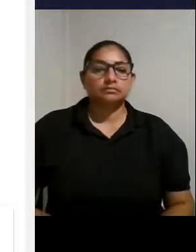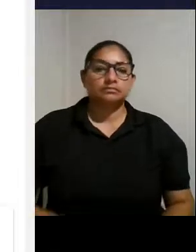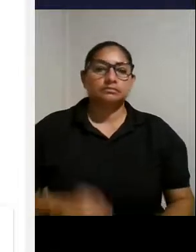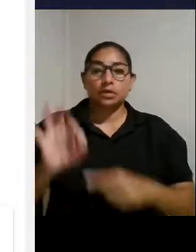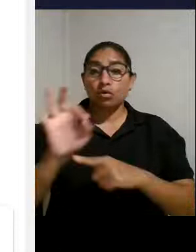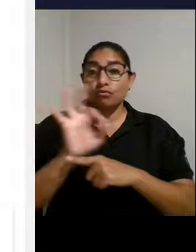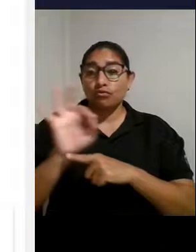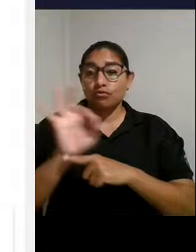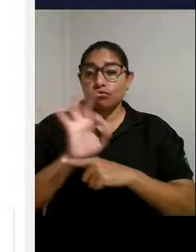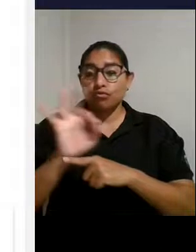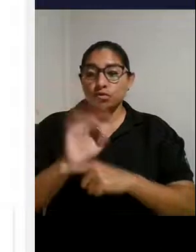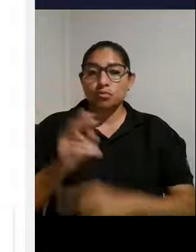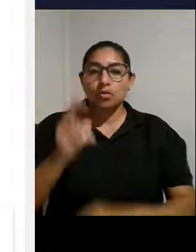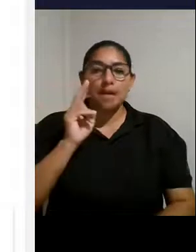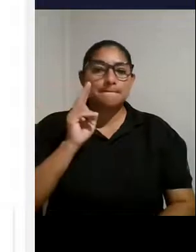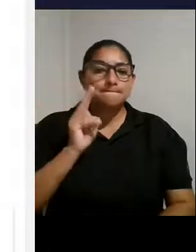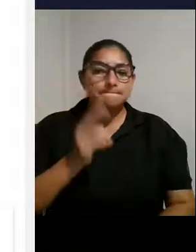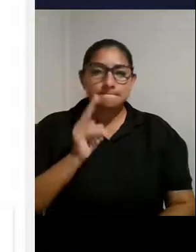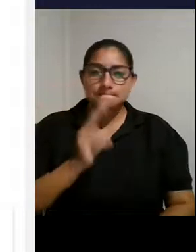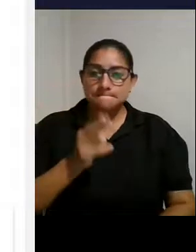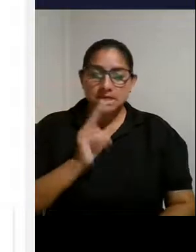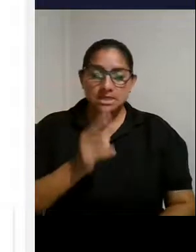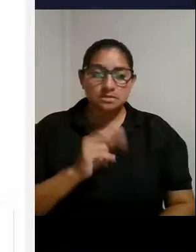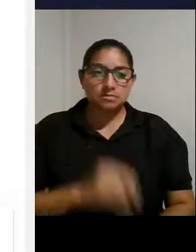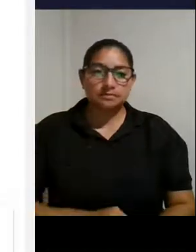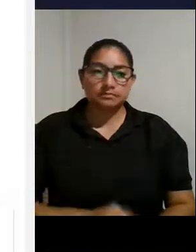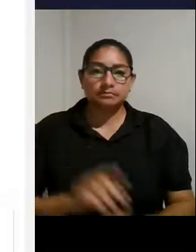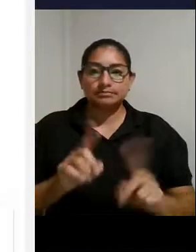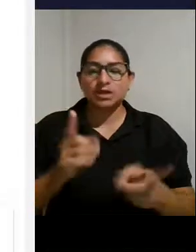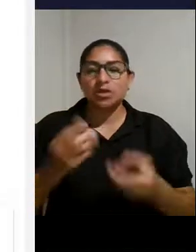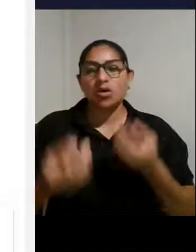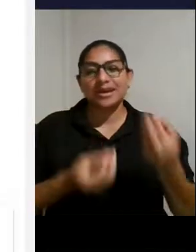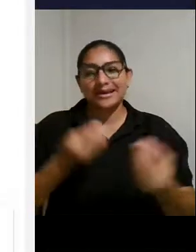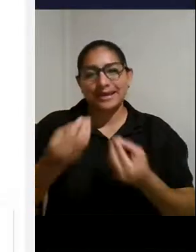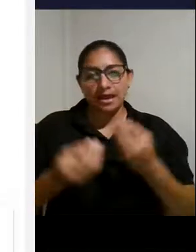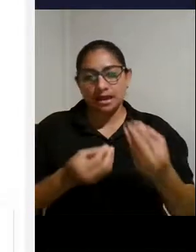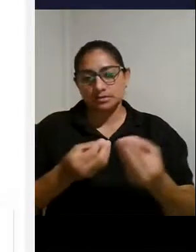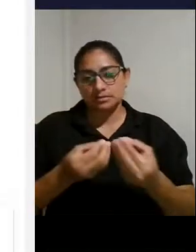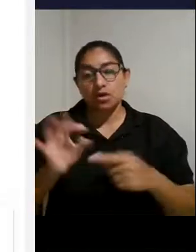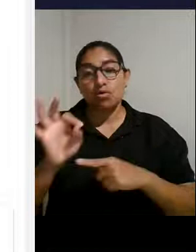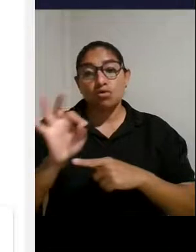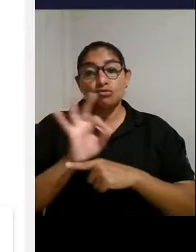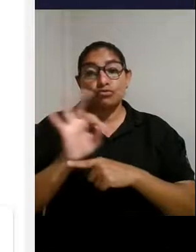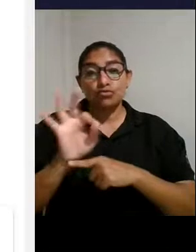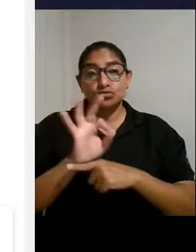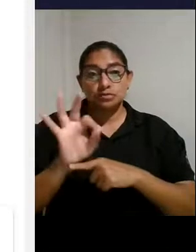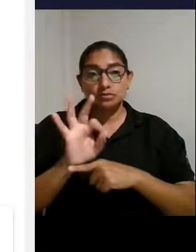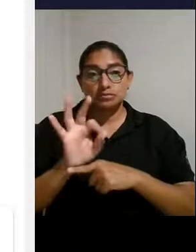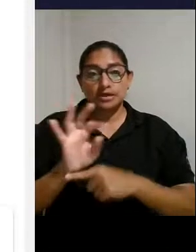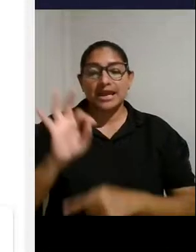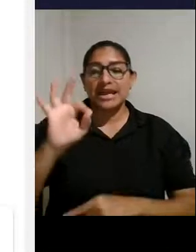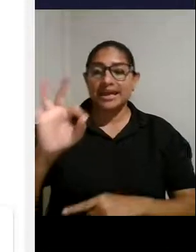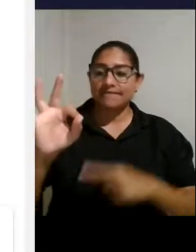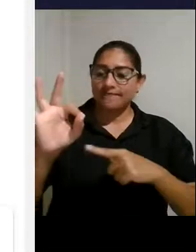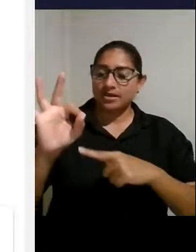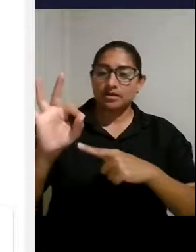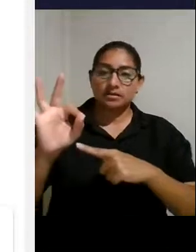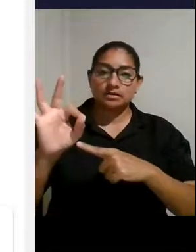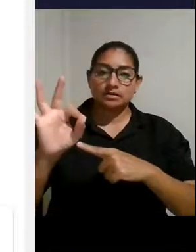misma. Lo que hace es tomar la función. Cuando aquí ponemos f, esta f puede ser sustituida